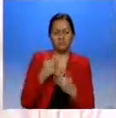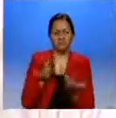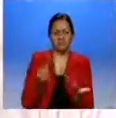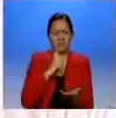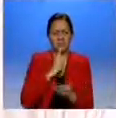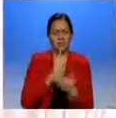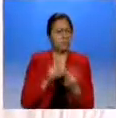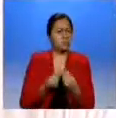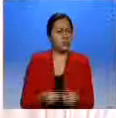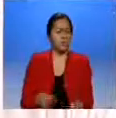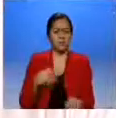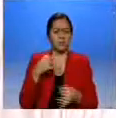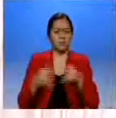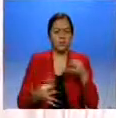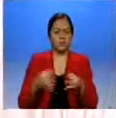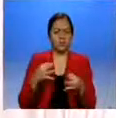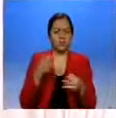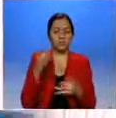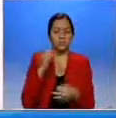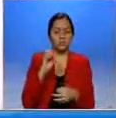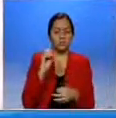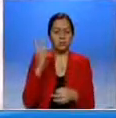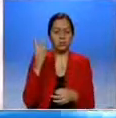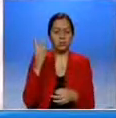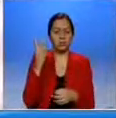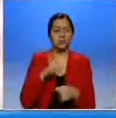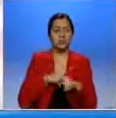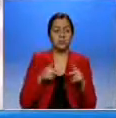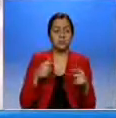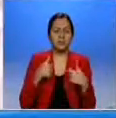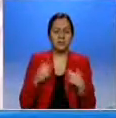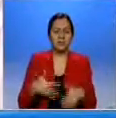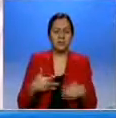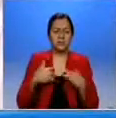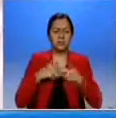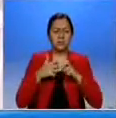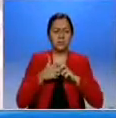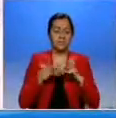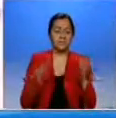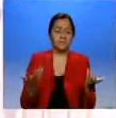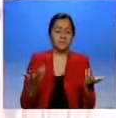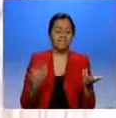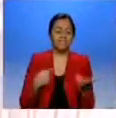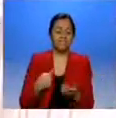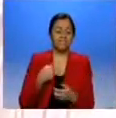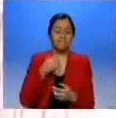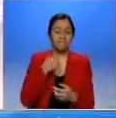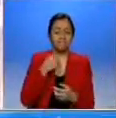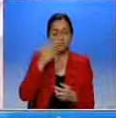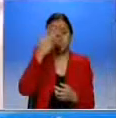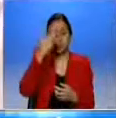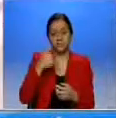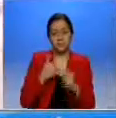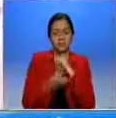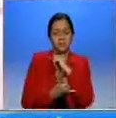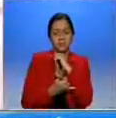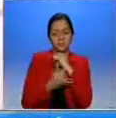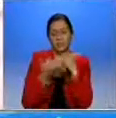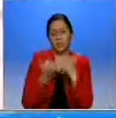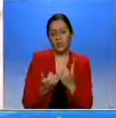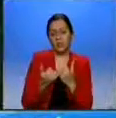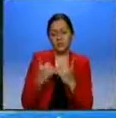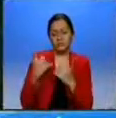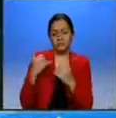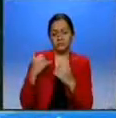en primera instancia en el 2012 ha sido la condena más grande pecuniaria para un país en historia